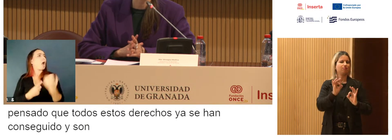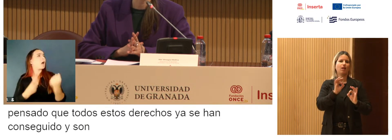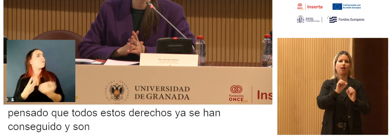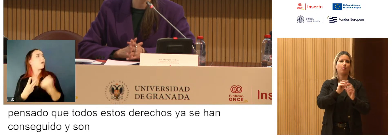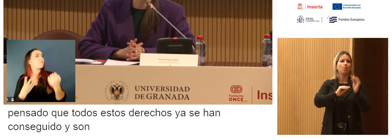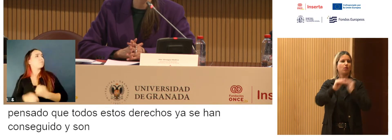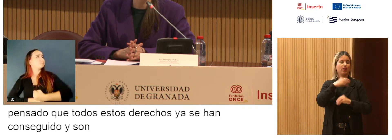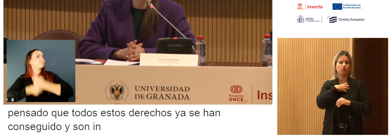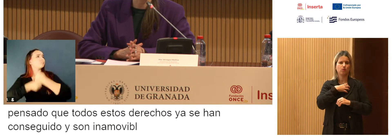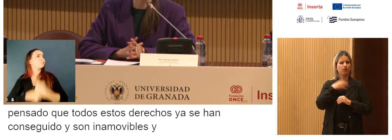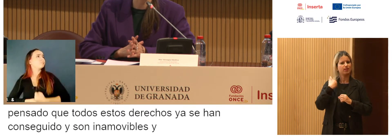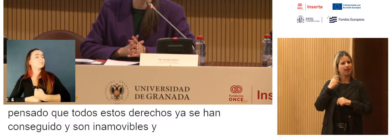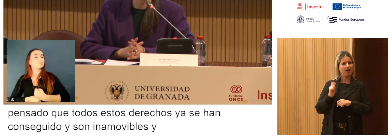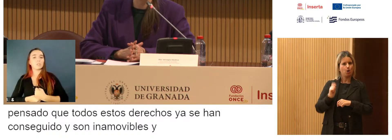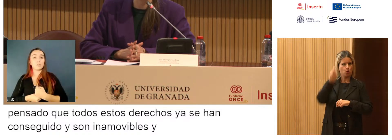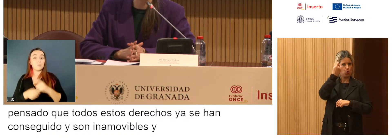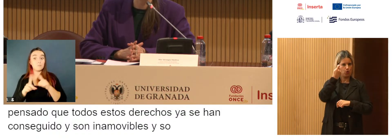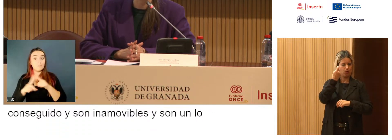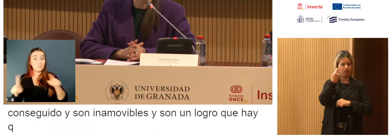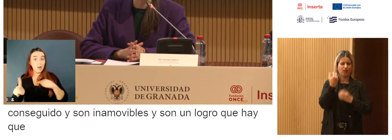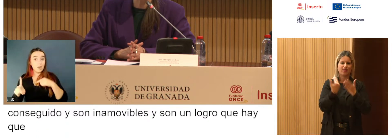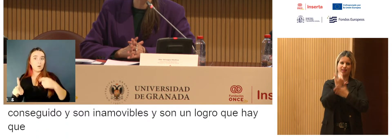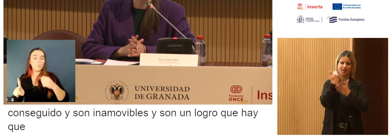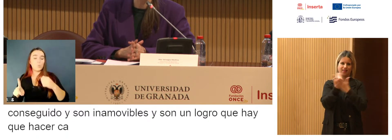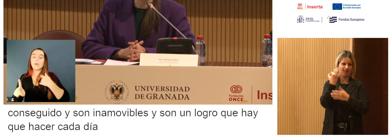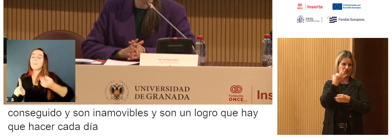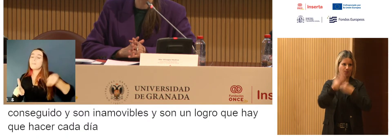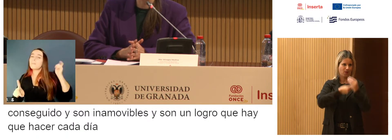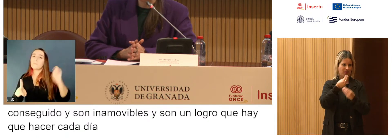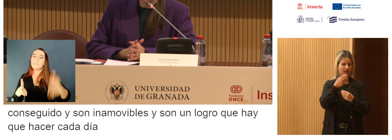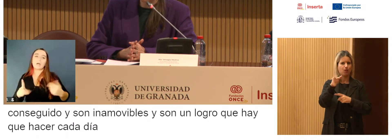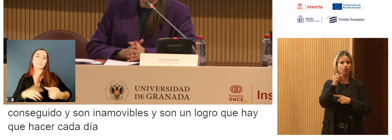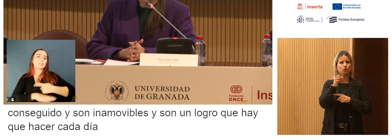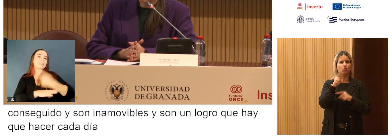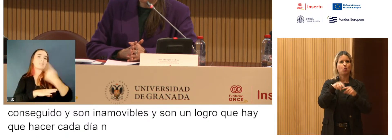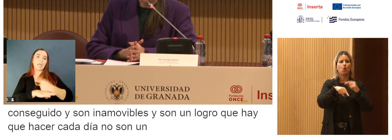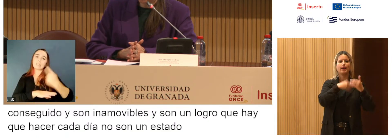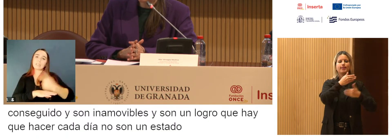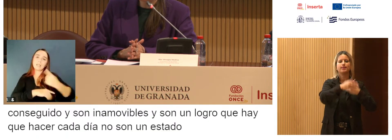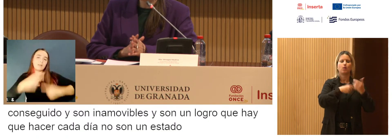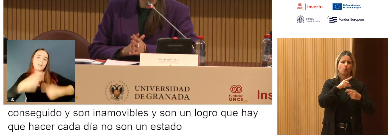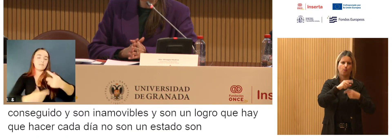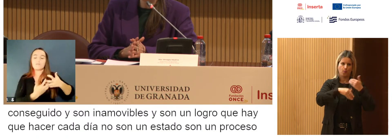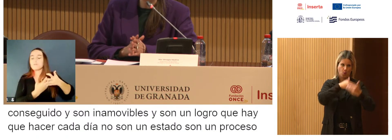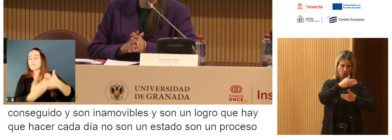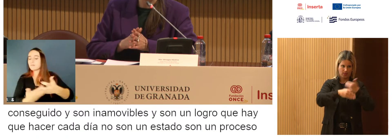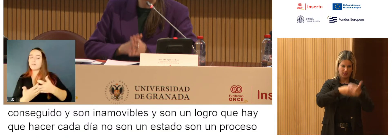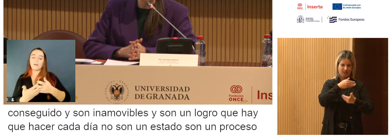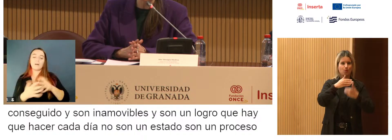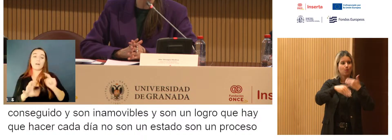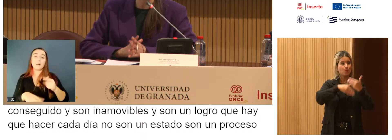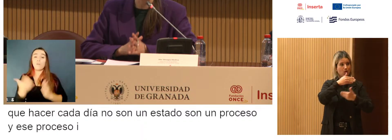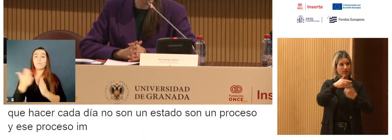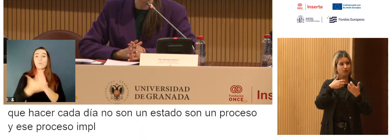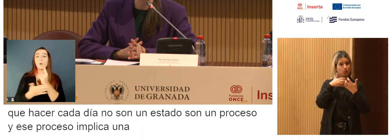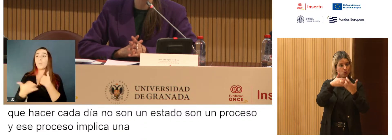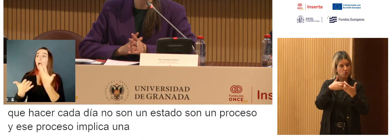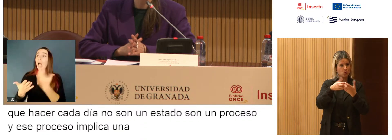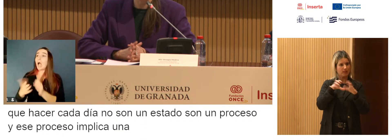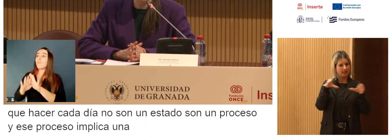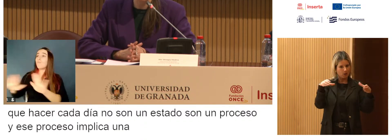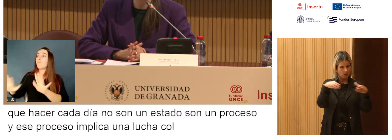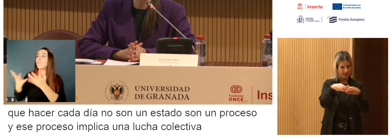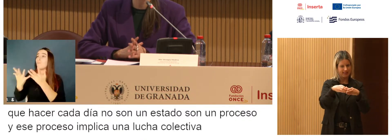y son un logro que hay que hacer cada día. No son un estado, son un proceso. Y ese proceso implica una lucha